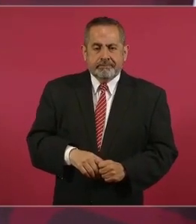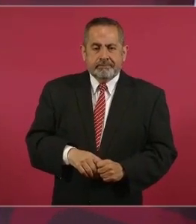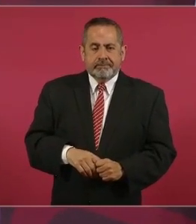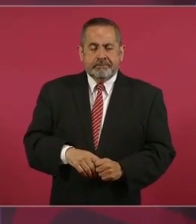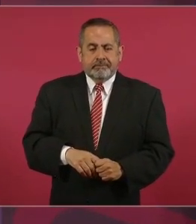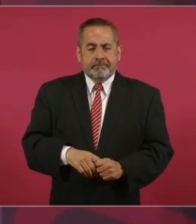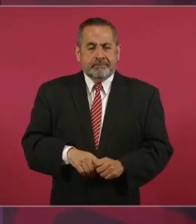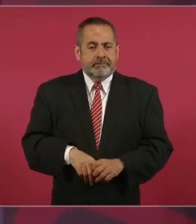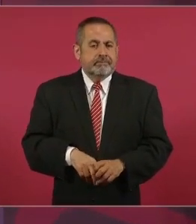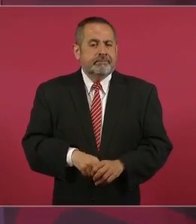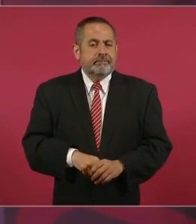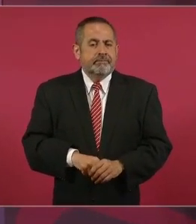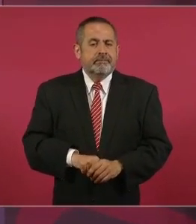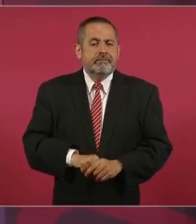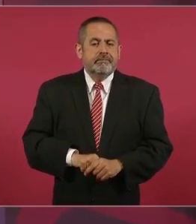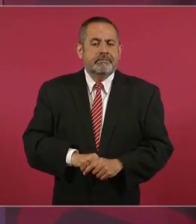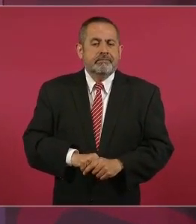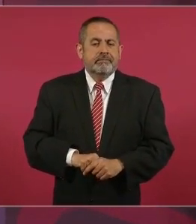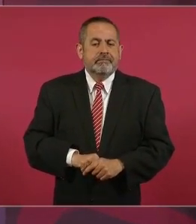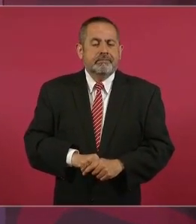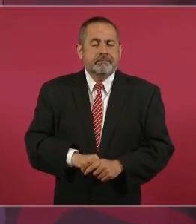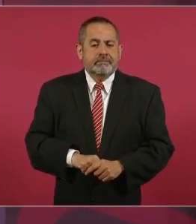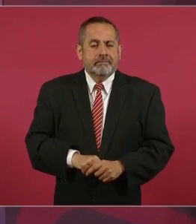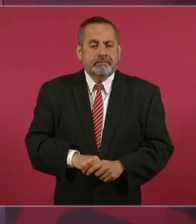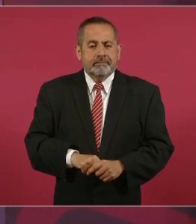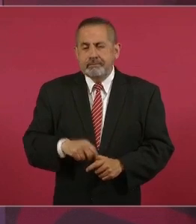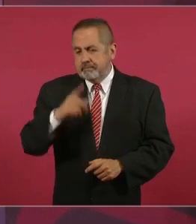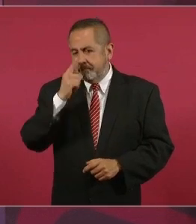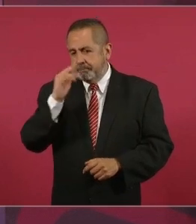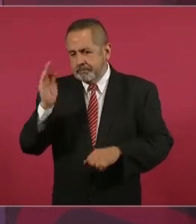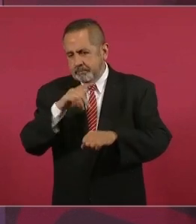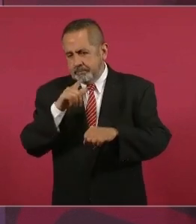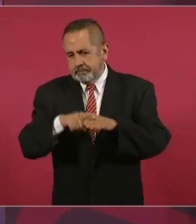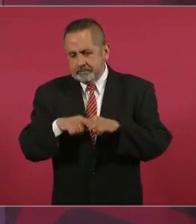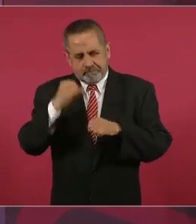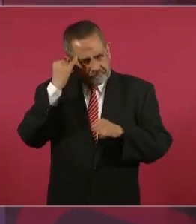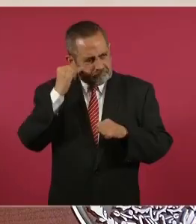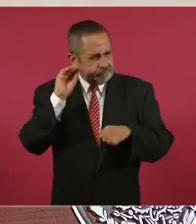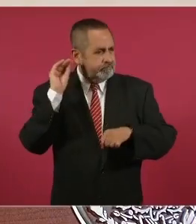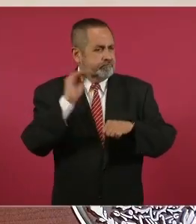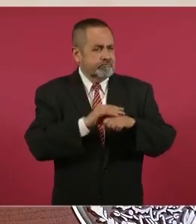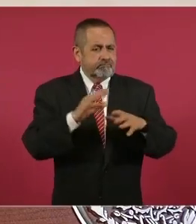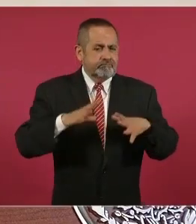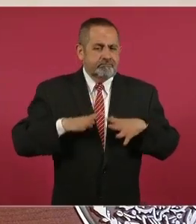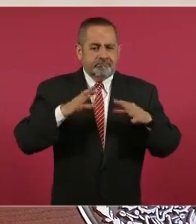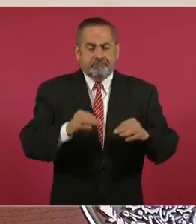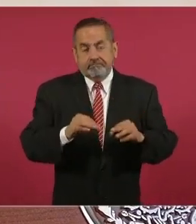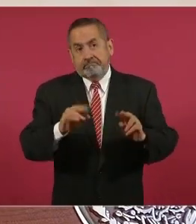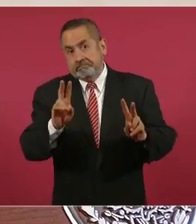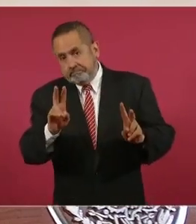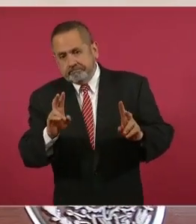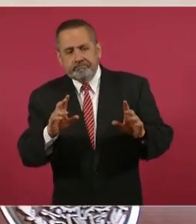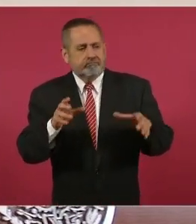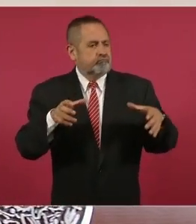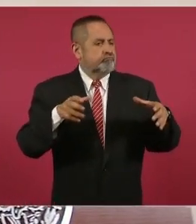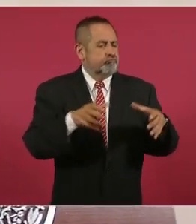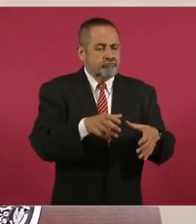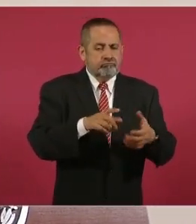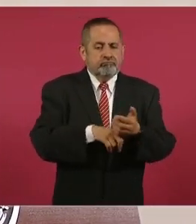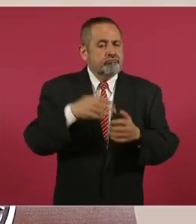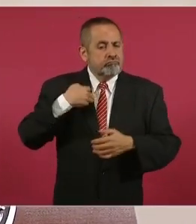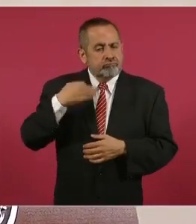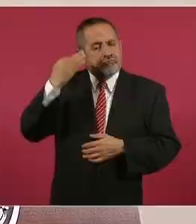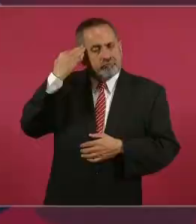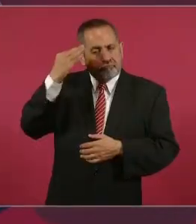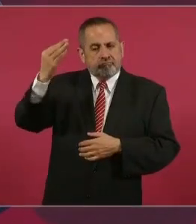se creó, se consolidó, entre comillas, en la